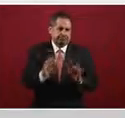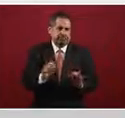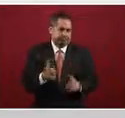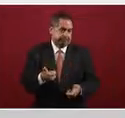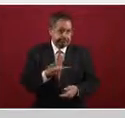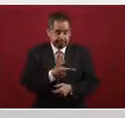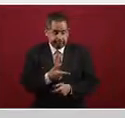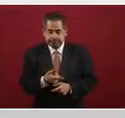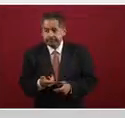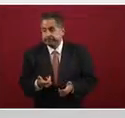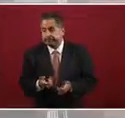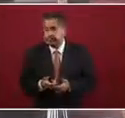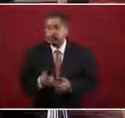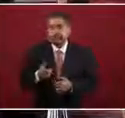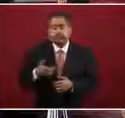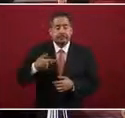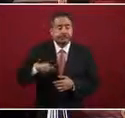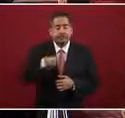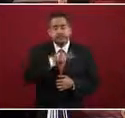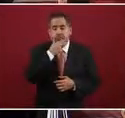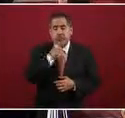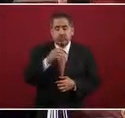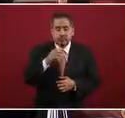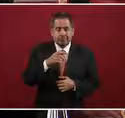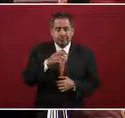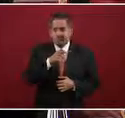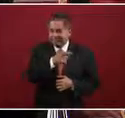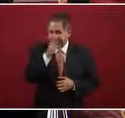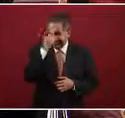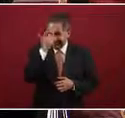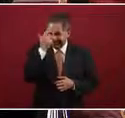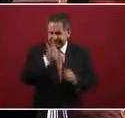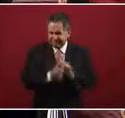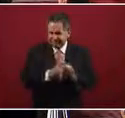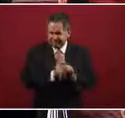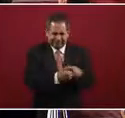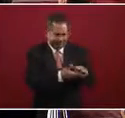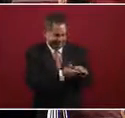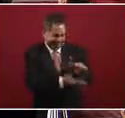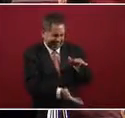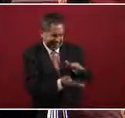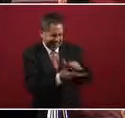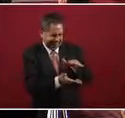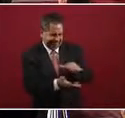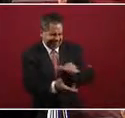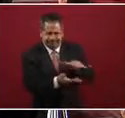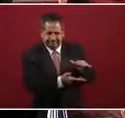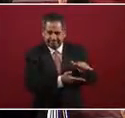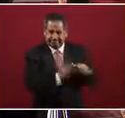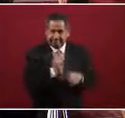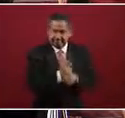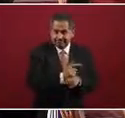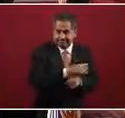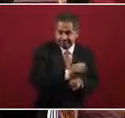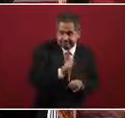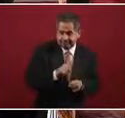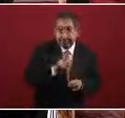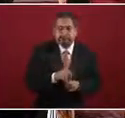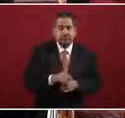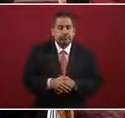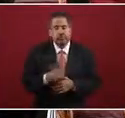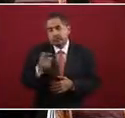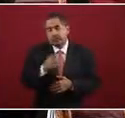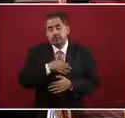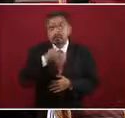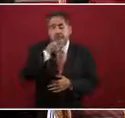Aquí es donde el ciudadano Chen Lijigong tenía la cantidad en efectivo que les comenté hace un momento. Una buena